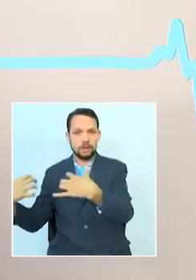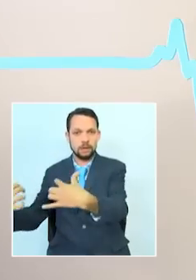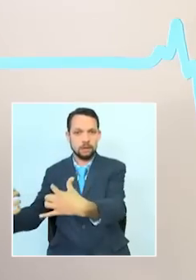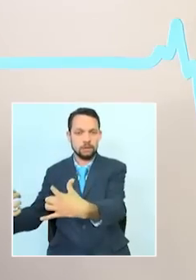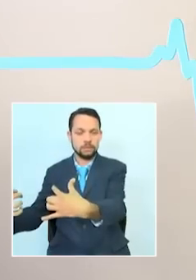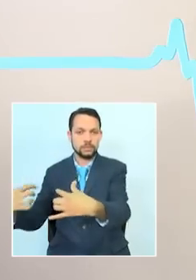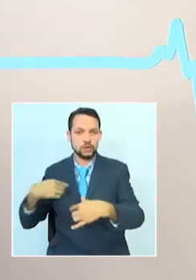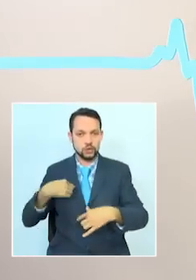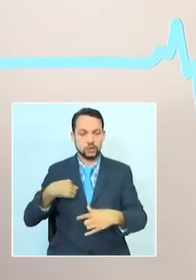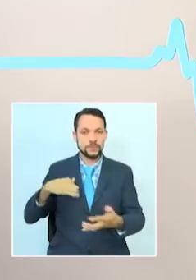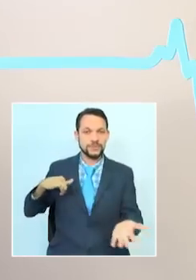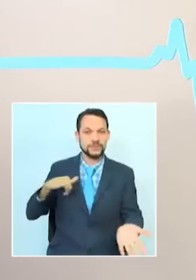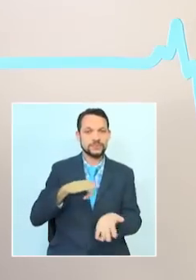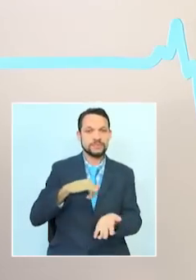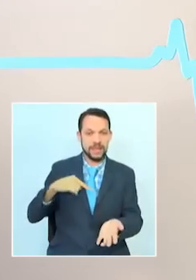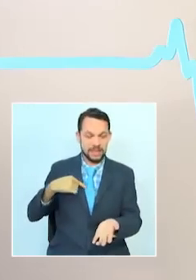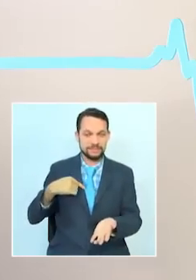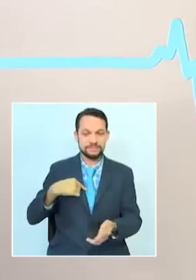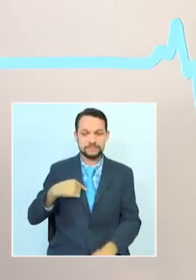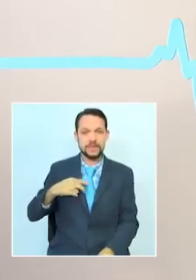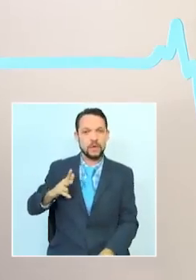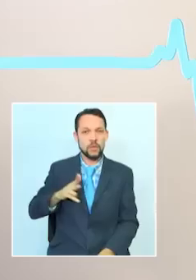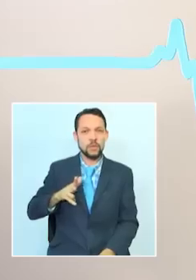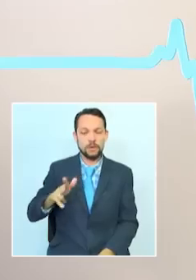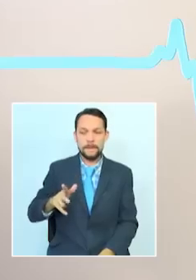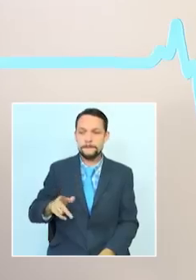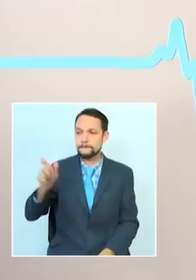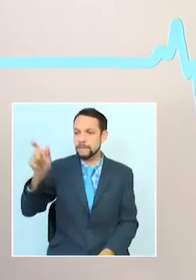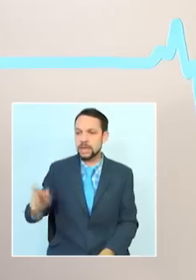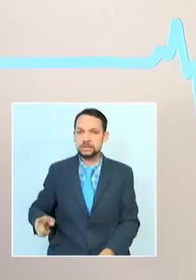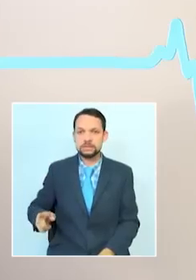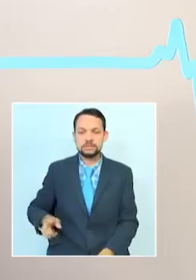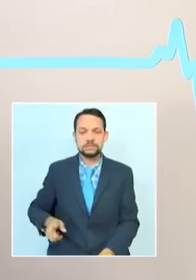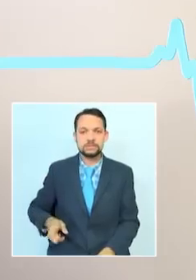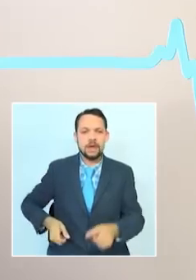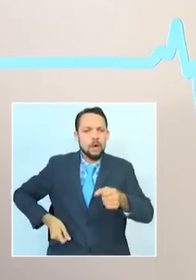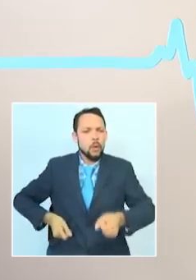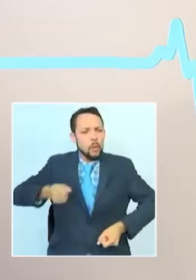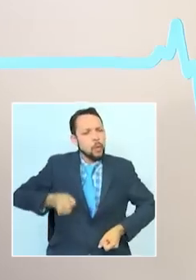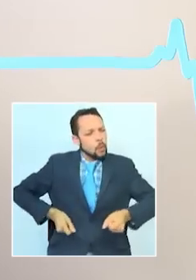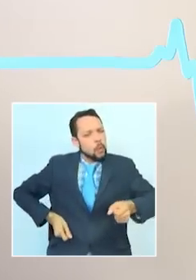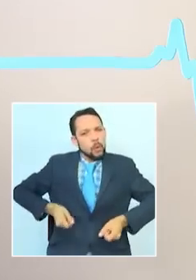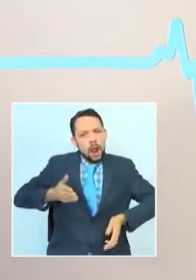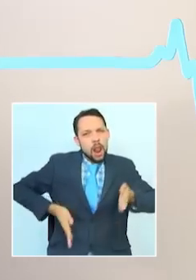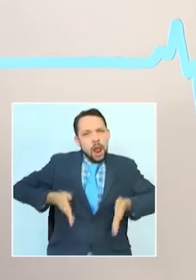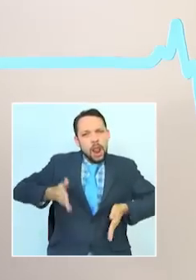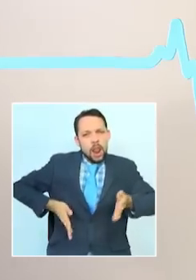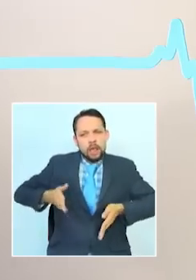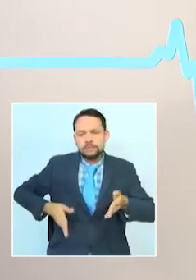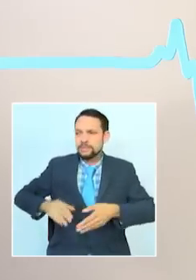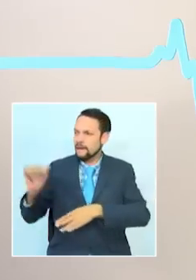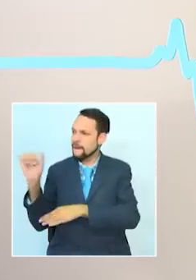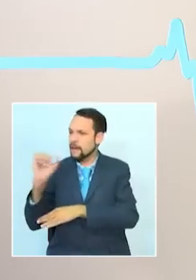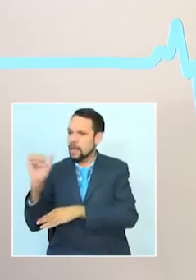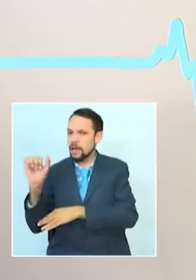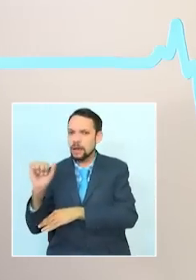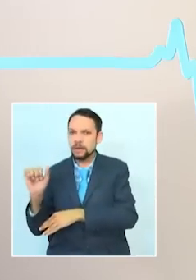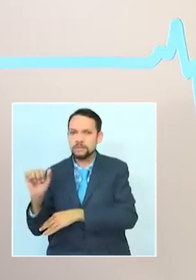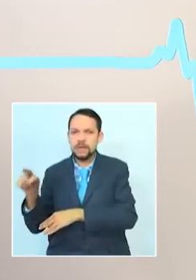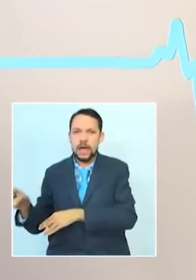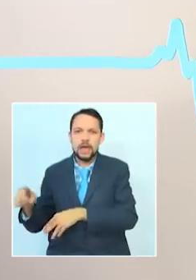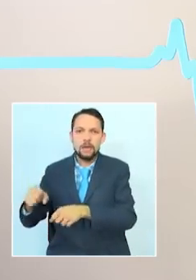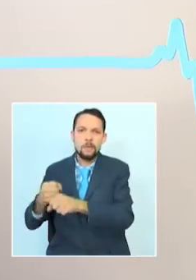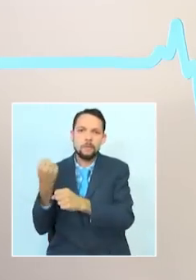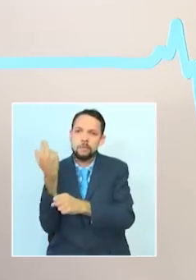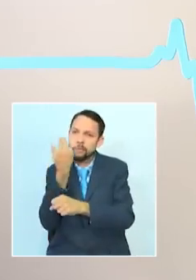aeropuerto y veía que la gente iba trotando por por plena autopista y los carros pasando al lado yo decía qué está respirando la gente